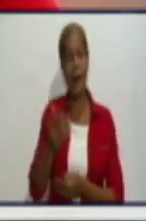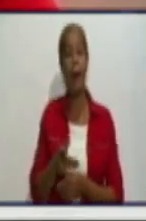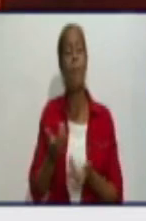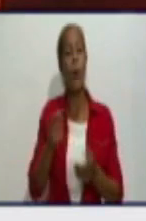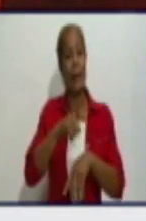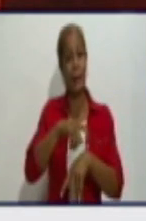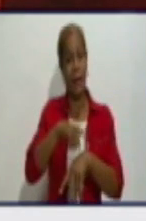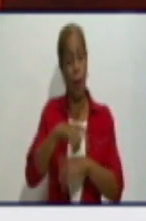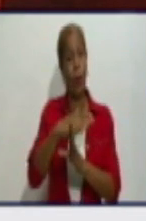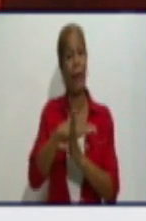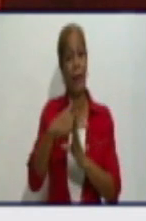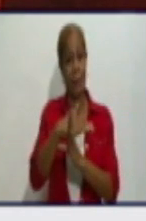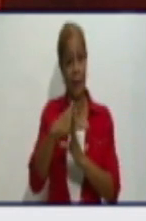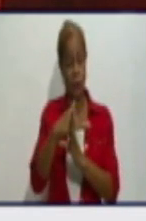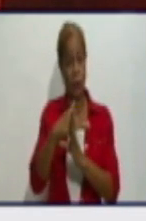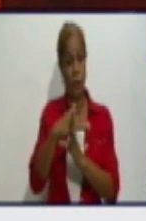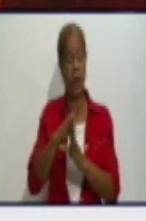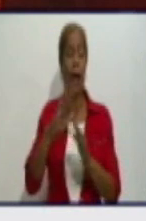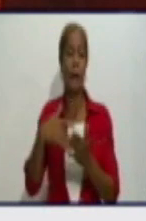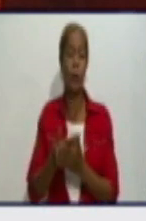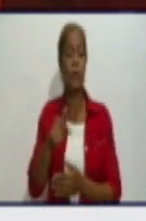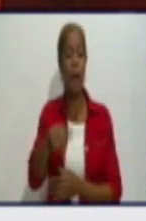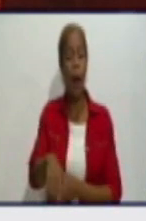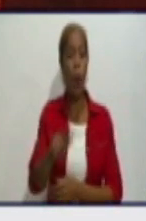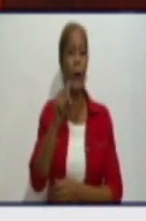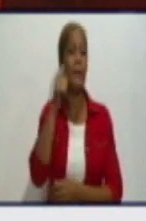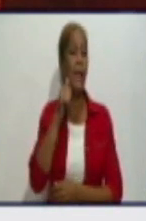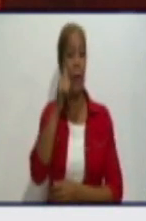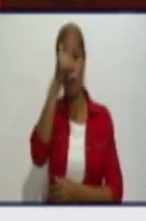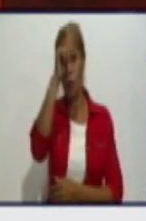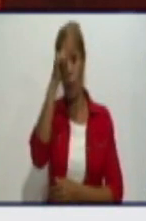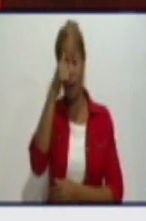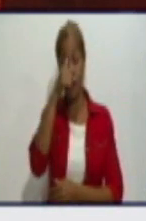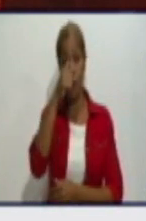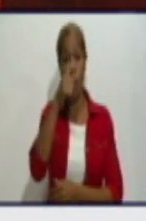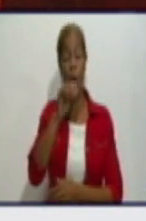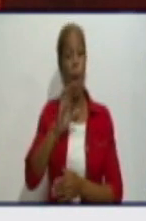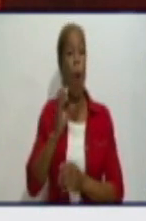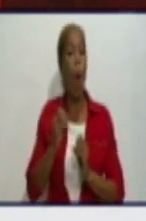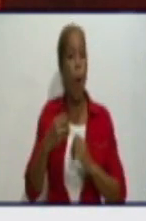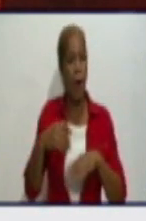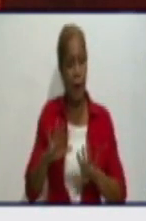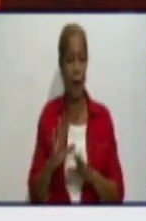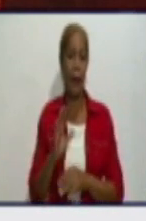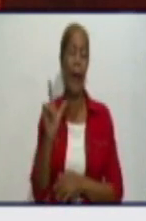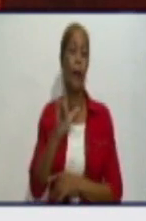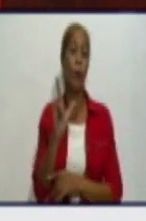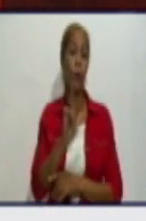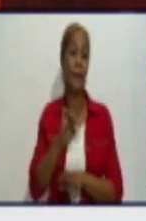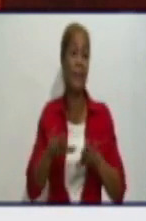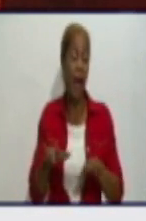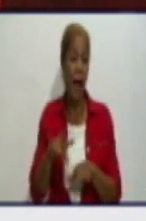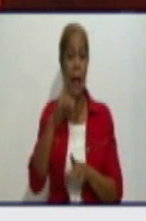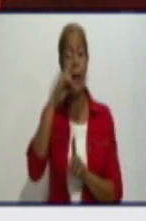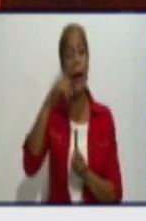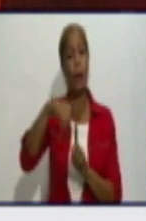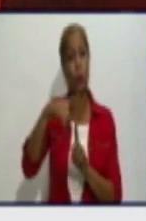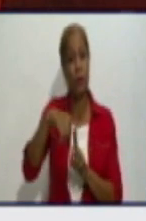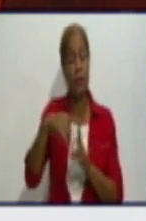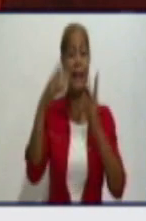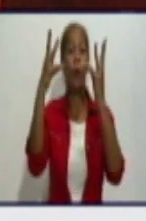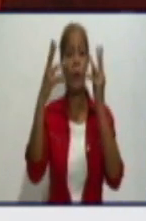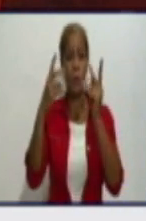mediodía tendremos sábado y domingo de por medio ojalá el lunes cuando la recibamos acá las noticias los datos las